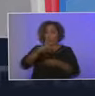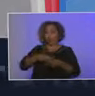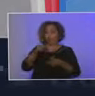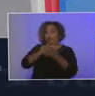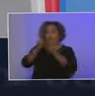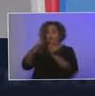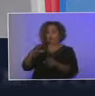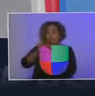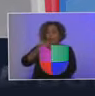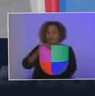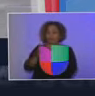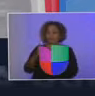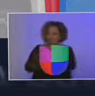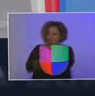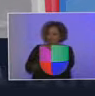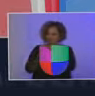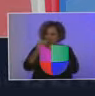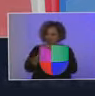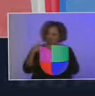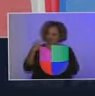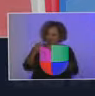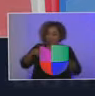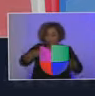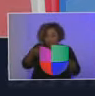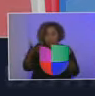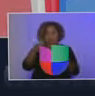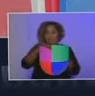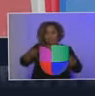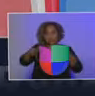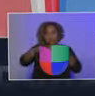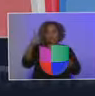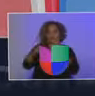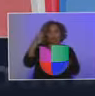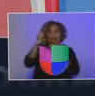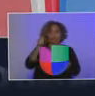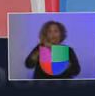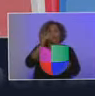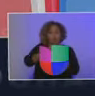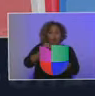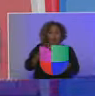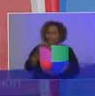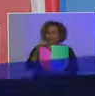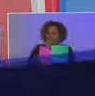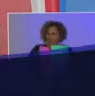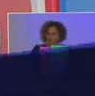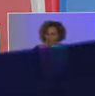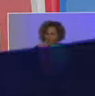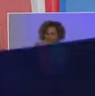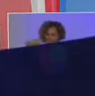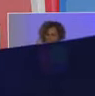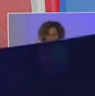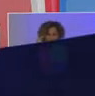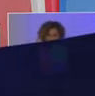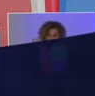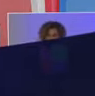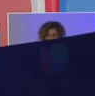un desempeño pobre en términos de entrega de cheques por desempleo, legisladores cuestionan el carácter del nuevo